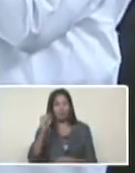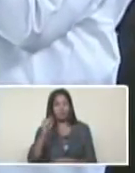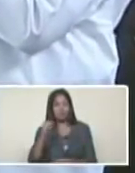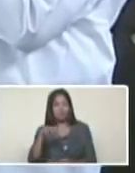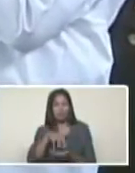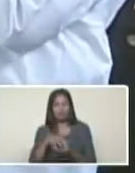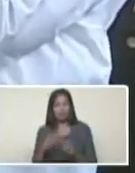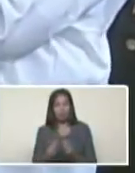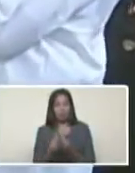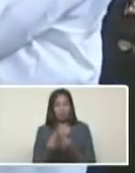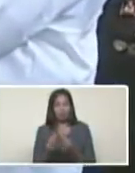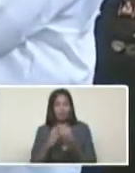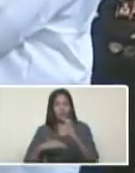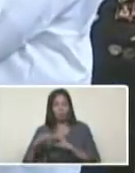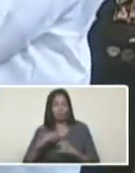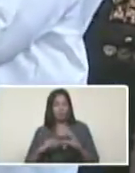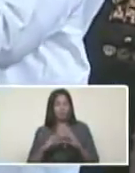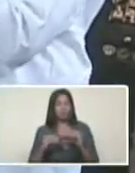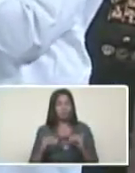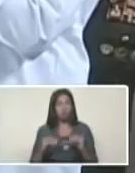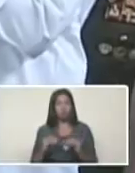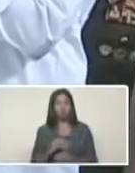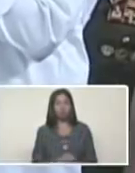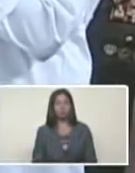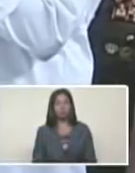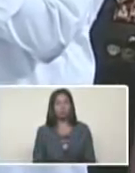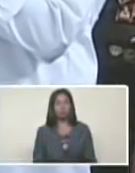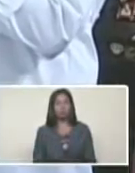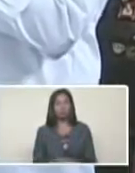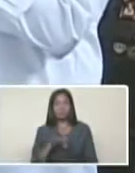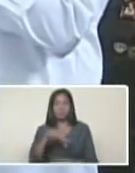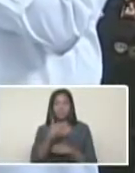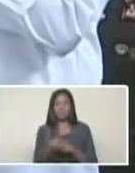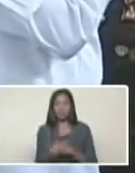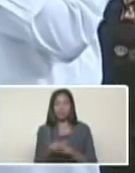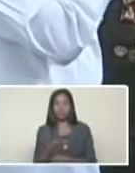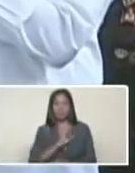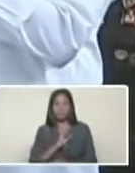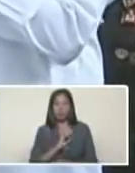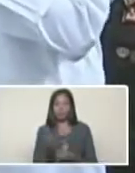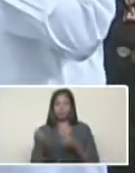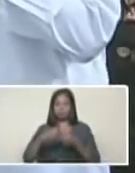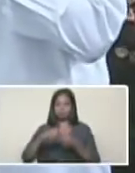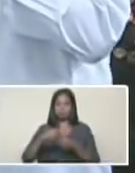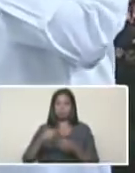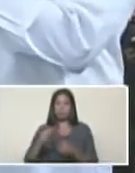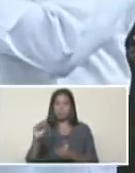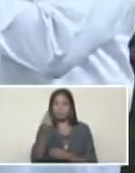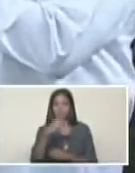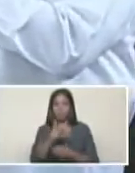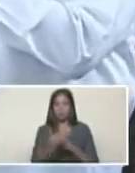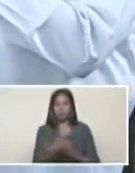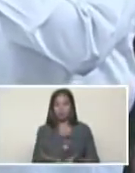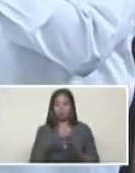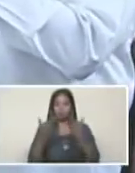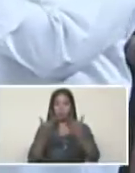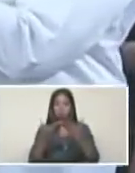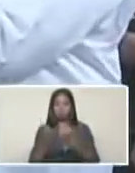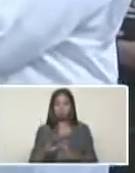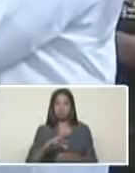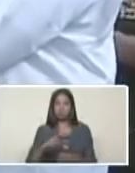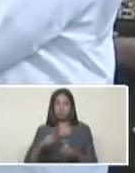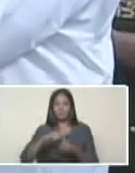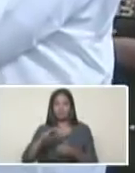en materia de comunicaciones y telecomunicaciones. Y este proyecto pertenece a esa corporación. Primer proyecto que te entrego, el proyecto